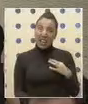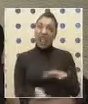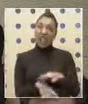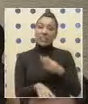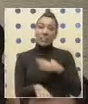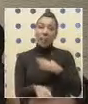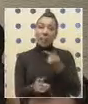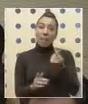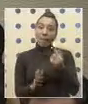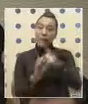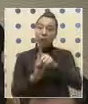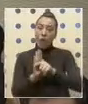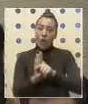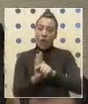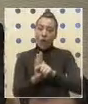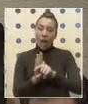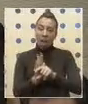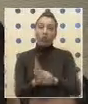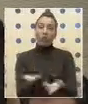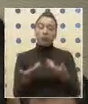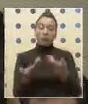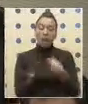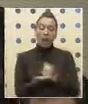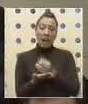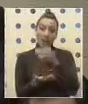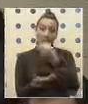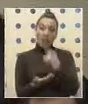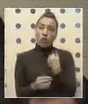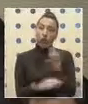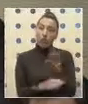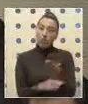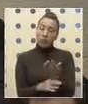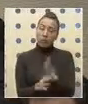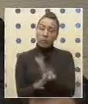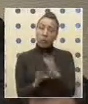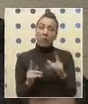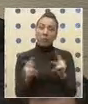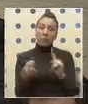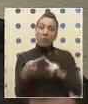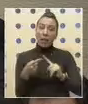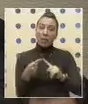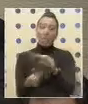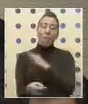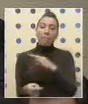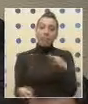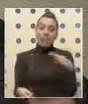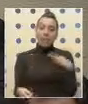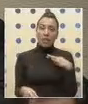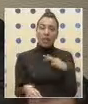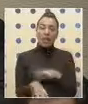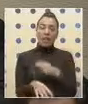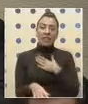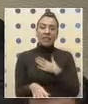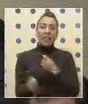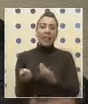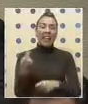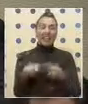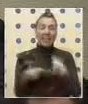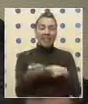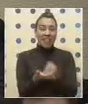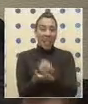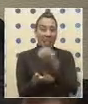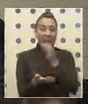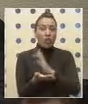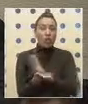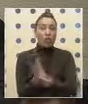bajo precio, de tener medicamentos. Y por eso pedimos un rol más activo del Ministerio de Salud para que se vendan y se expendan estos remedios